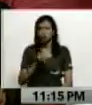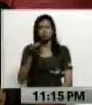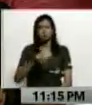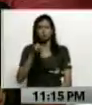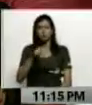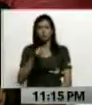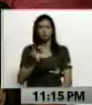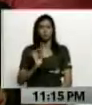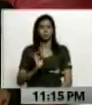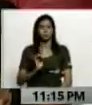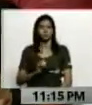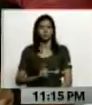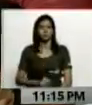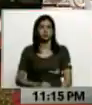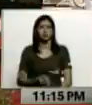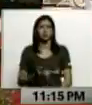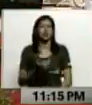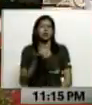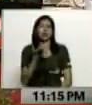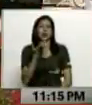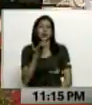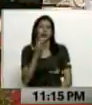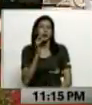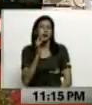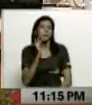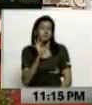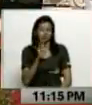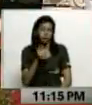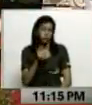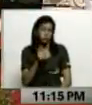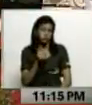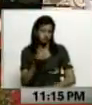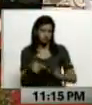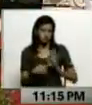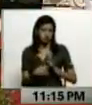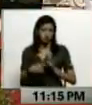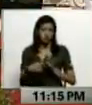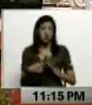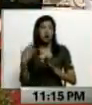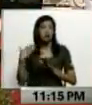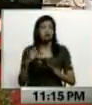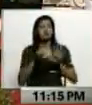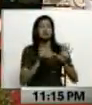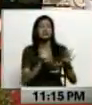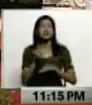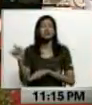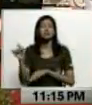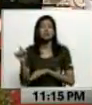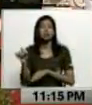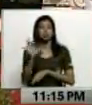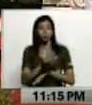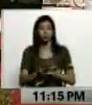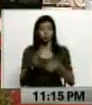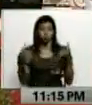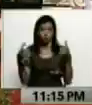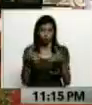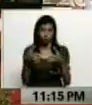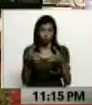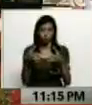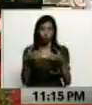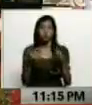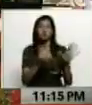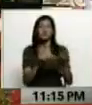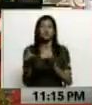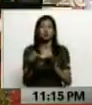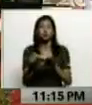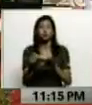eso yo siempre pongo El mal ejemplo digo yo mal ejemplo cuando Yo estudié el viejo fuéramos 600 a nivel